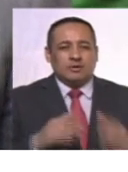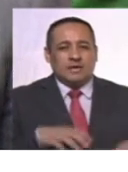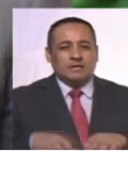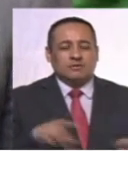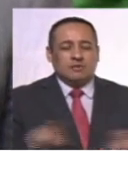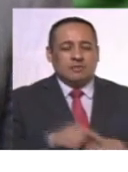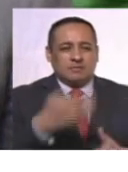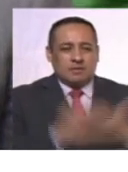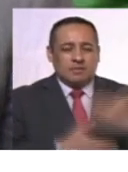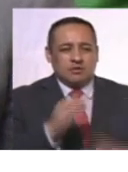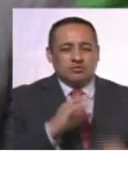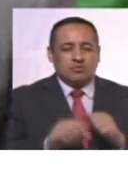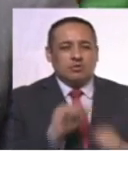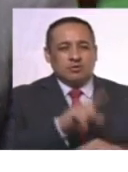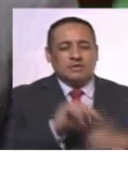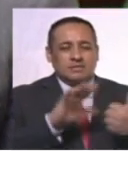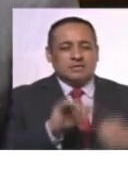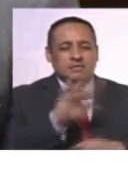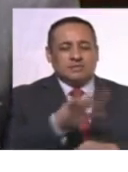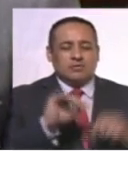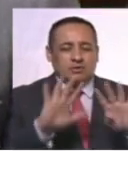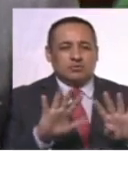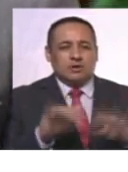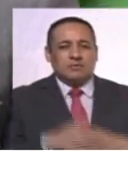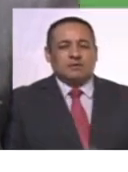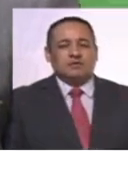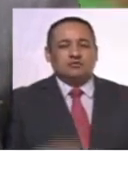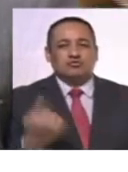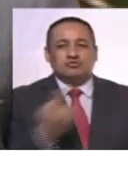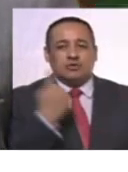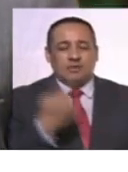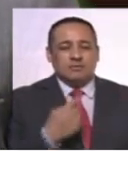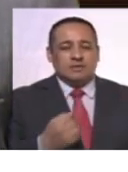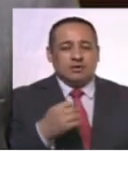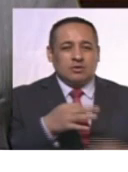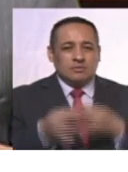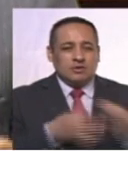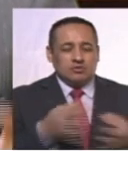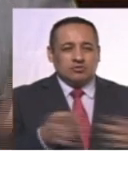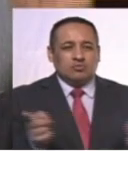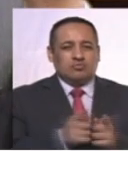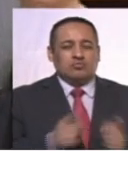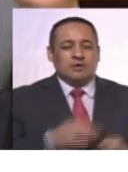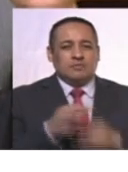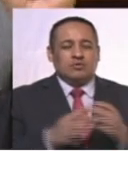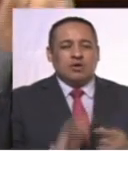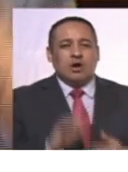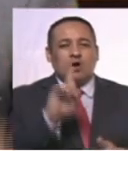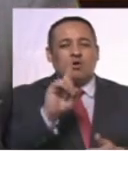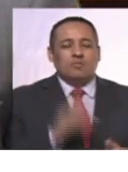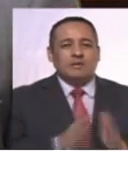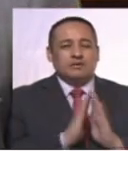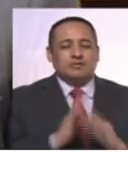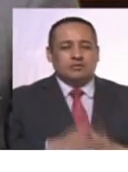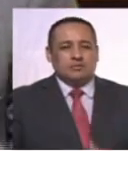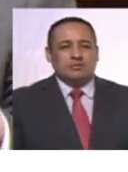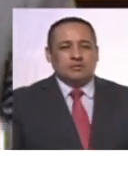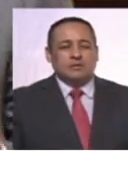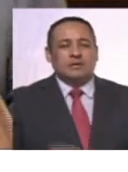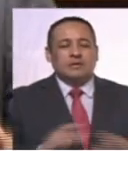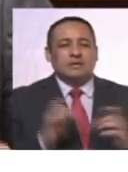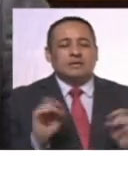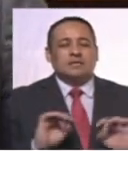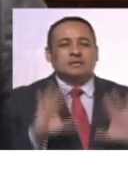en el oficio número 1659, solamente con precisión nos respondió a uno de los pedidos nuestros.